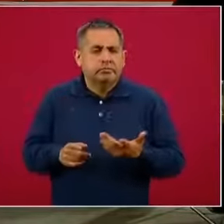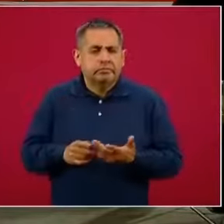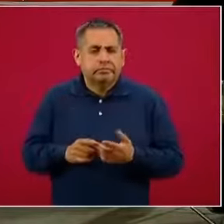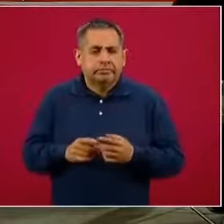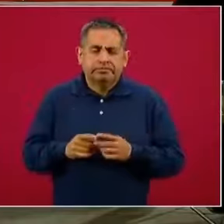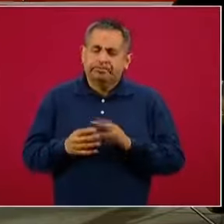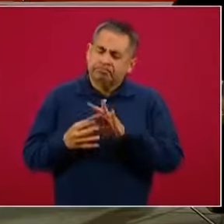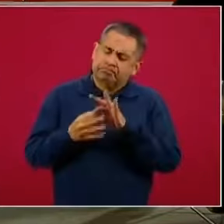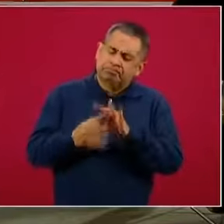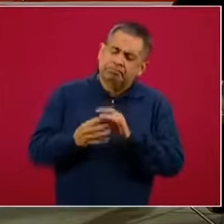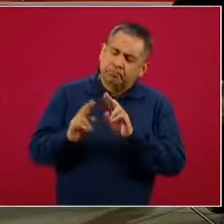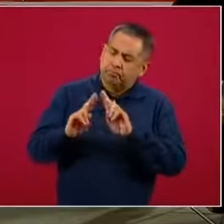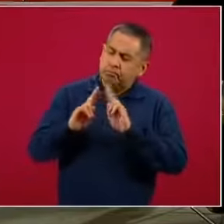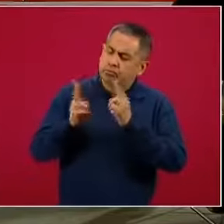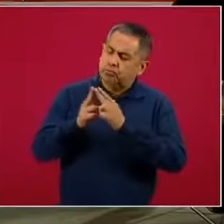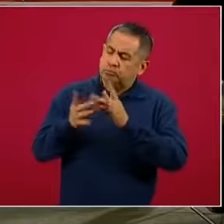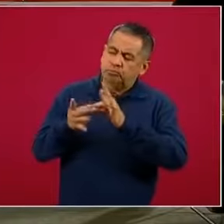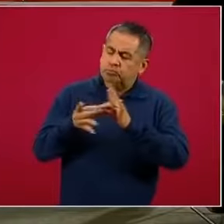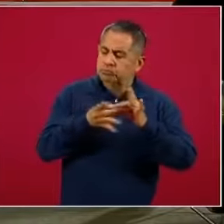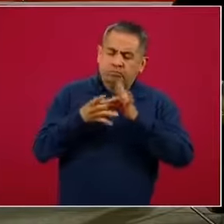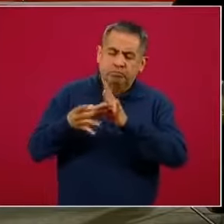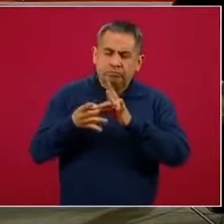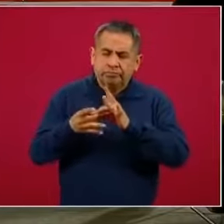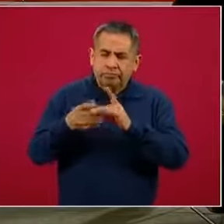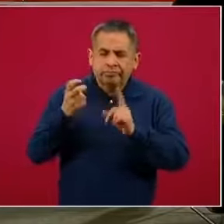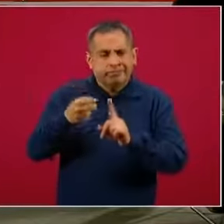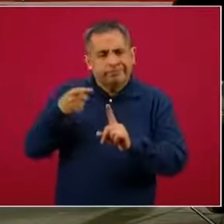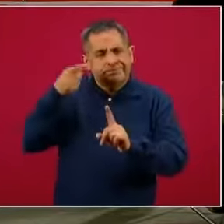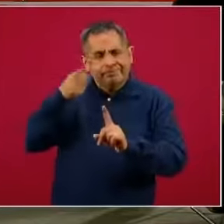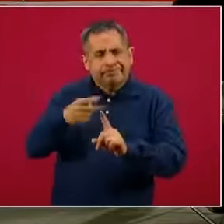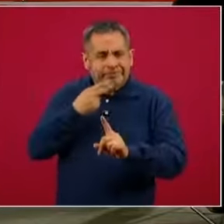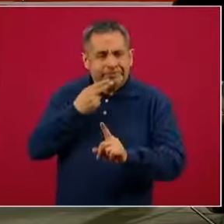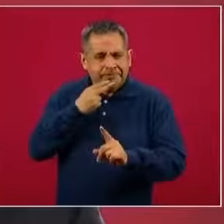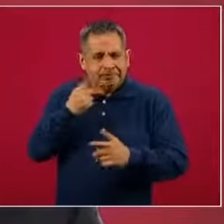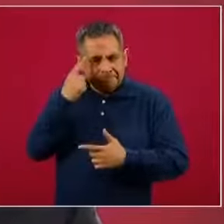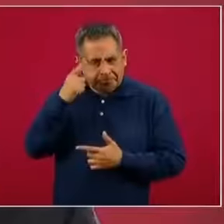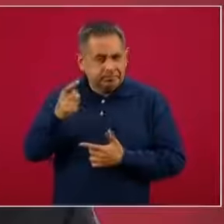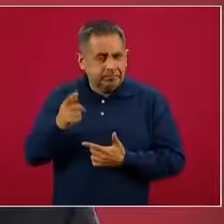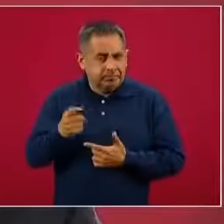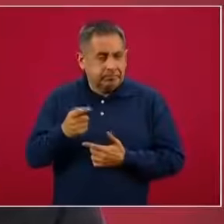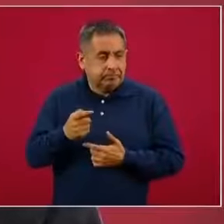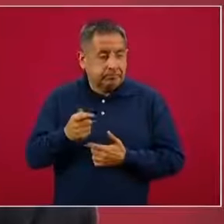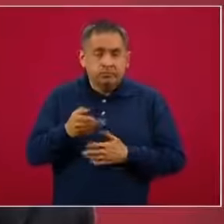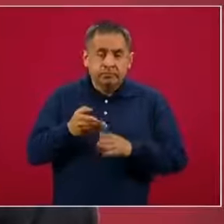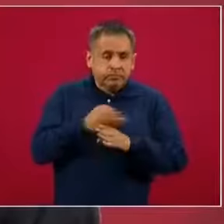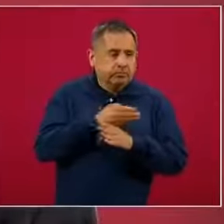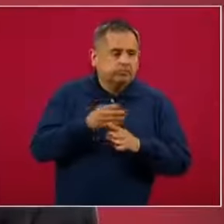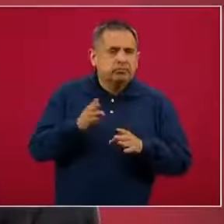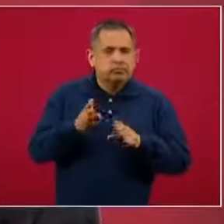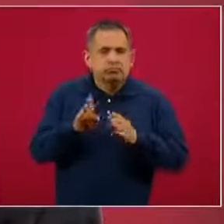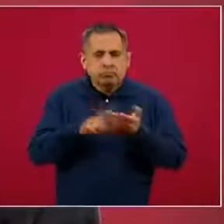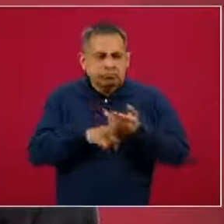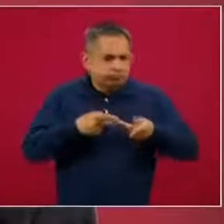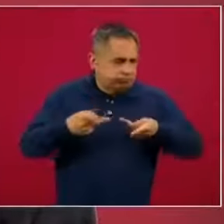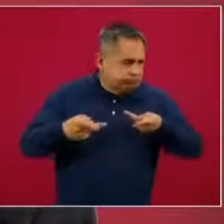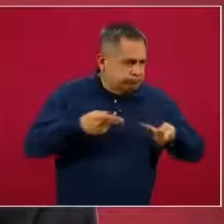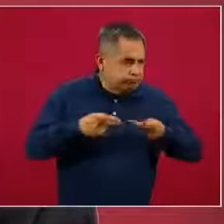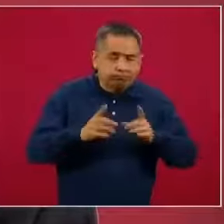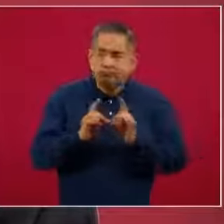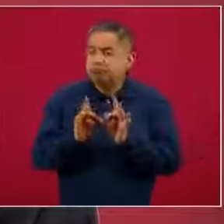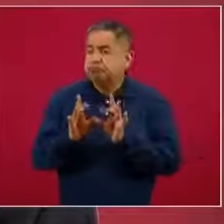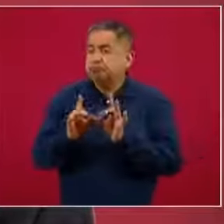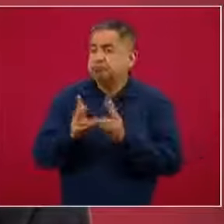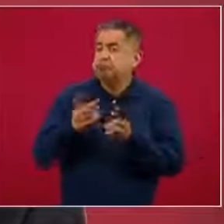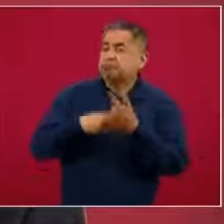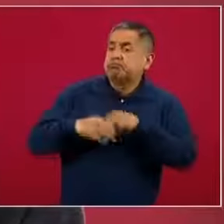unidad de propósito desde el inicio de la preparación para la respuesta ante la epidemia